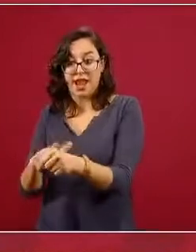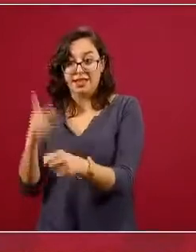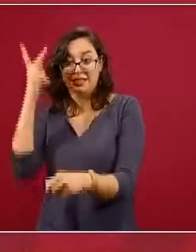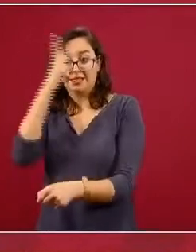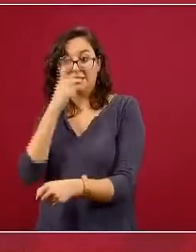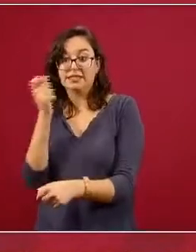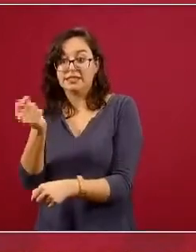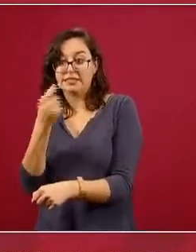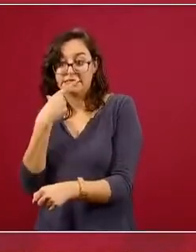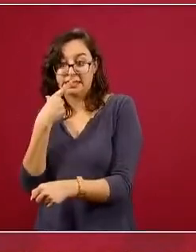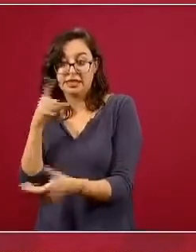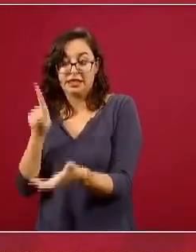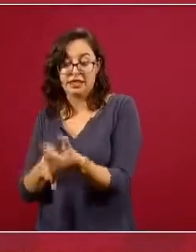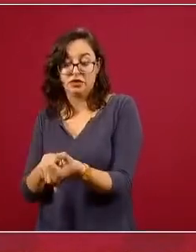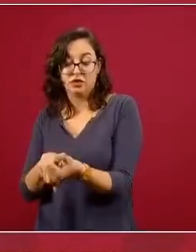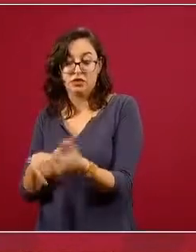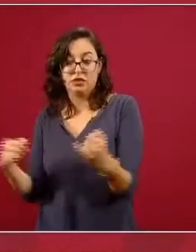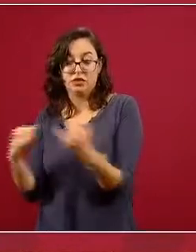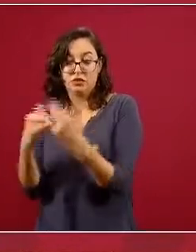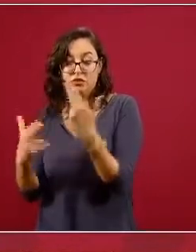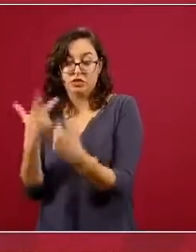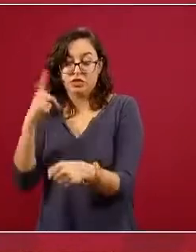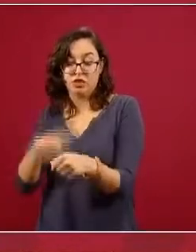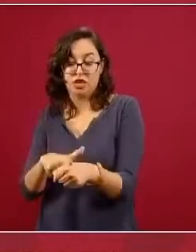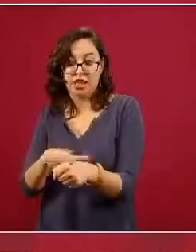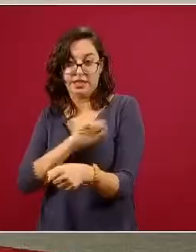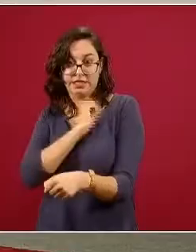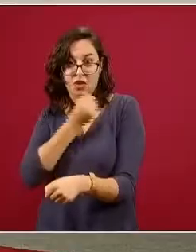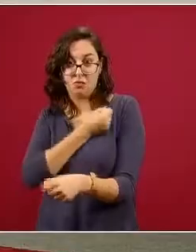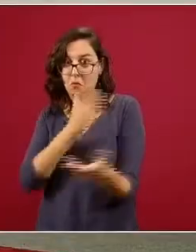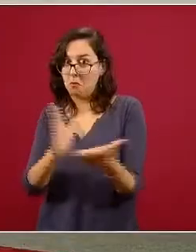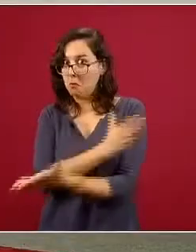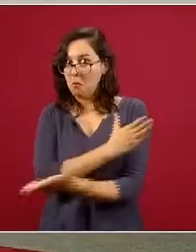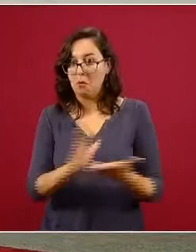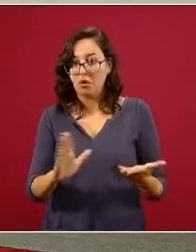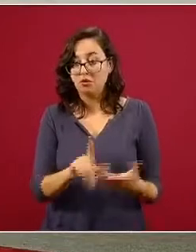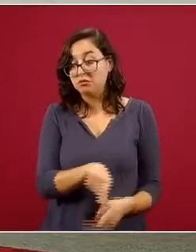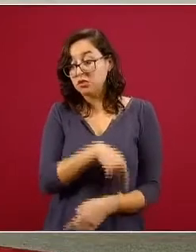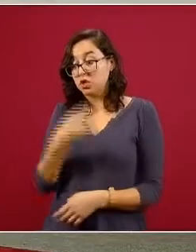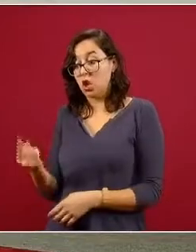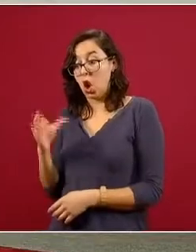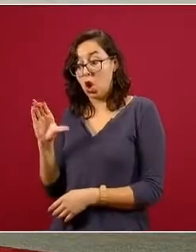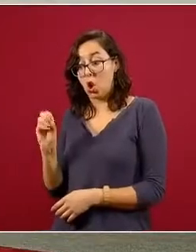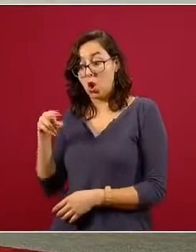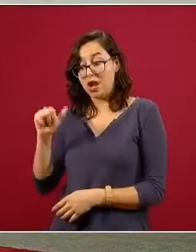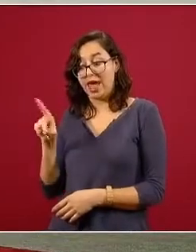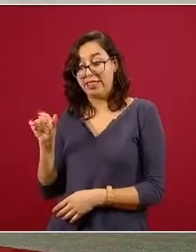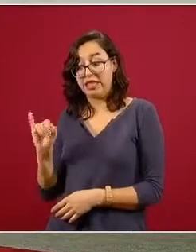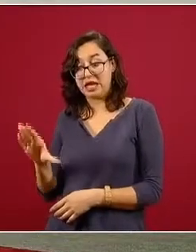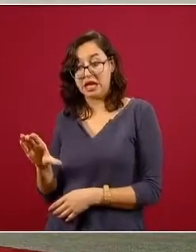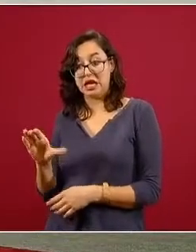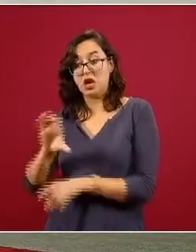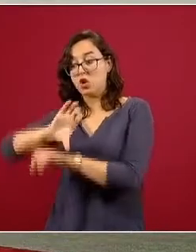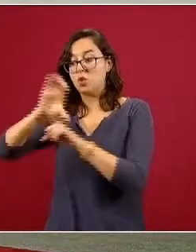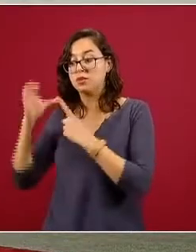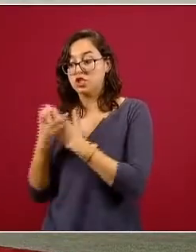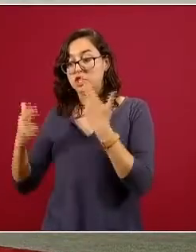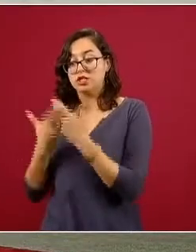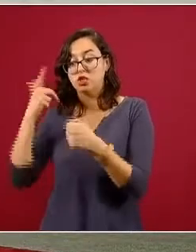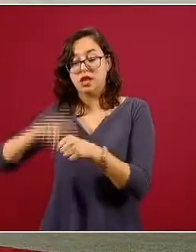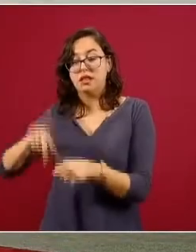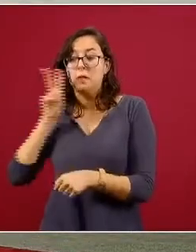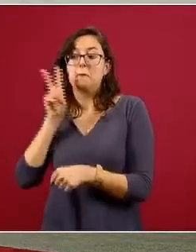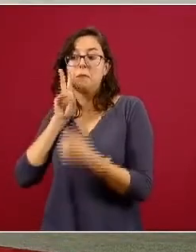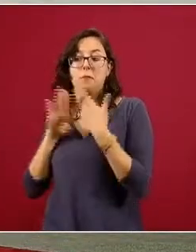parte de los Institutos Nacionales de Salud. Y teníamos por un tercer lado la CONADIC, la Comisión Nacional contra las